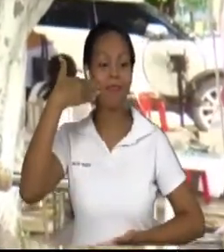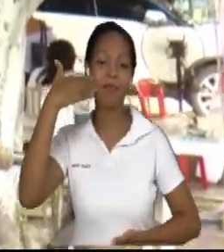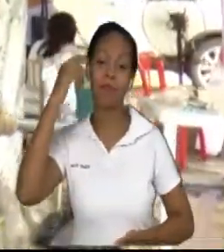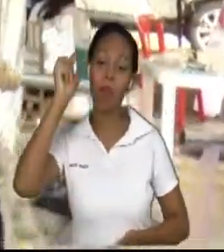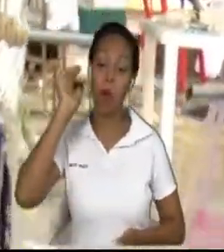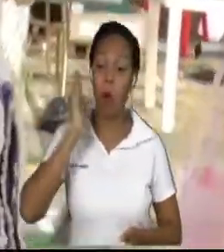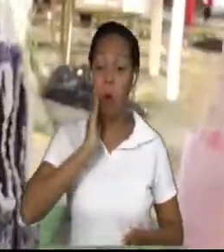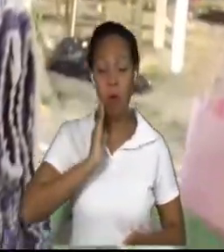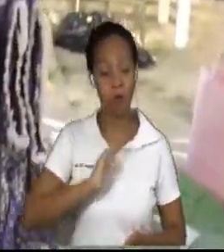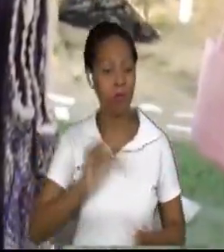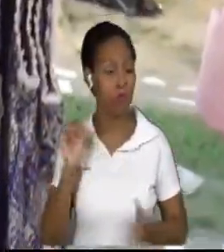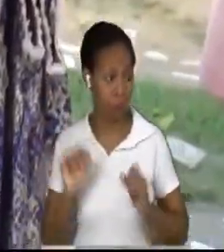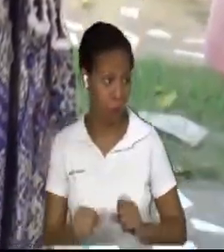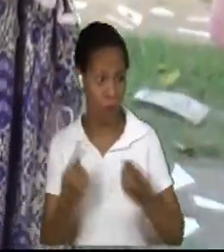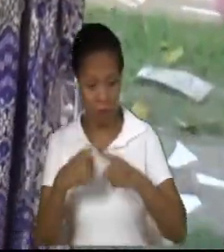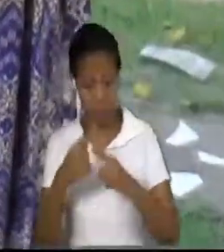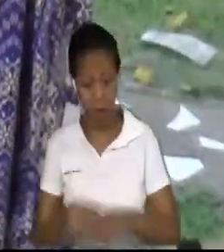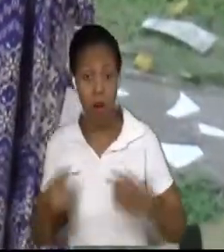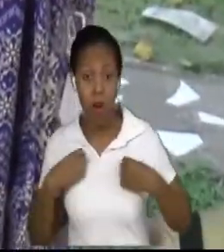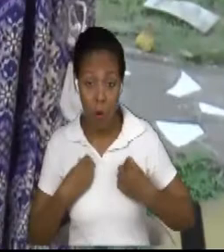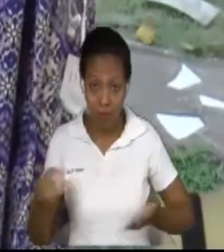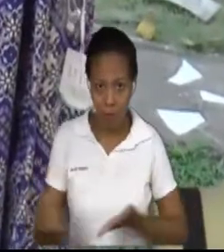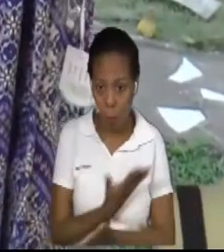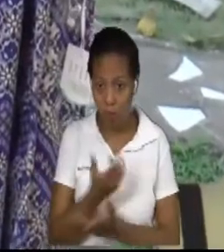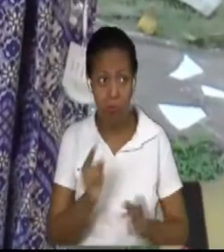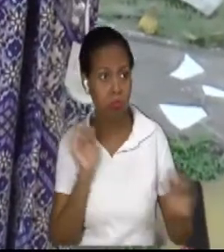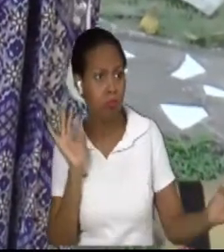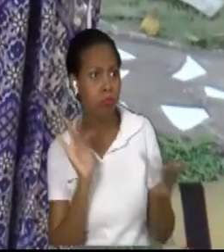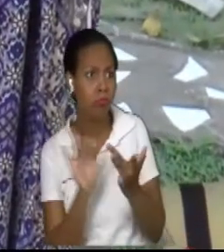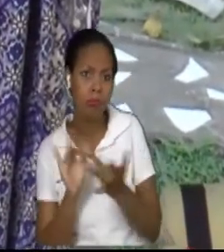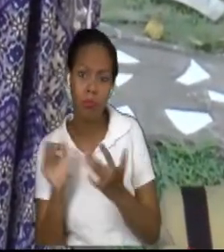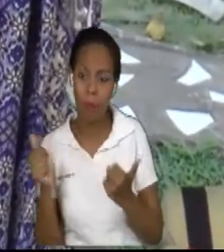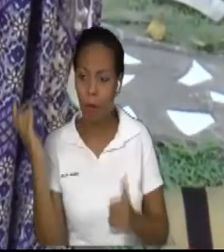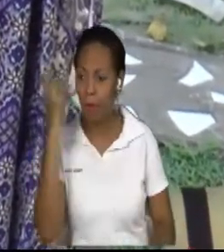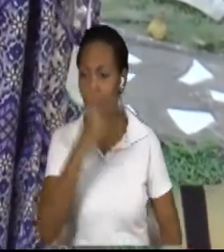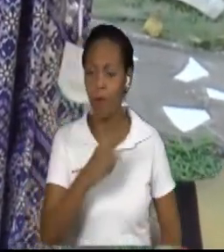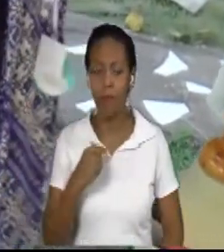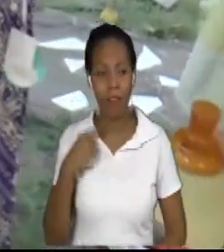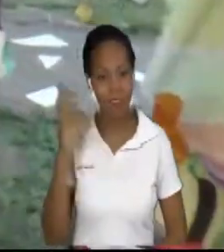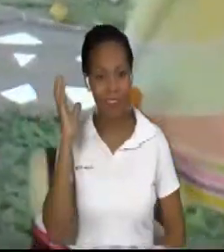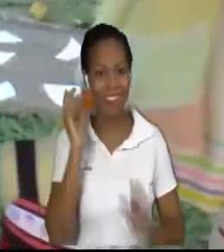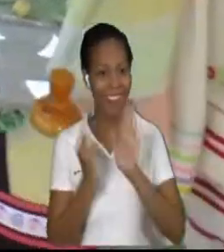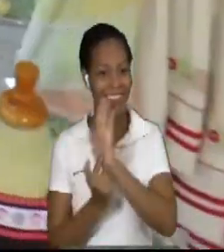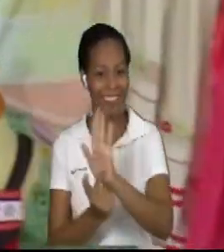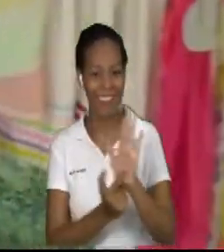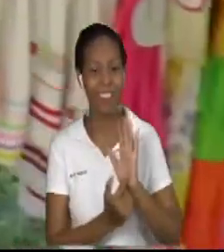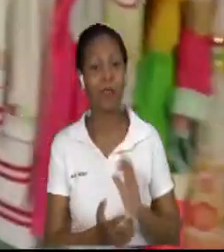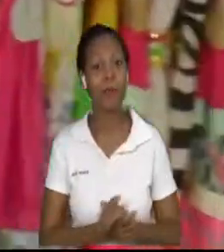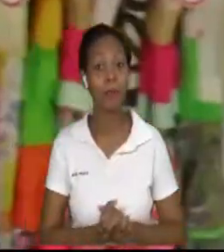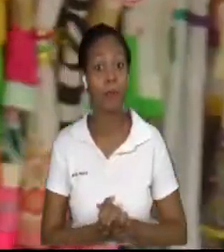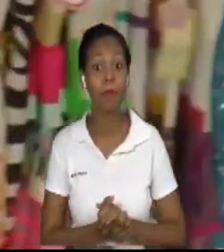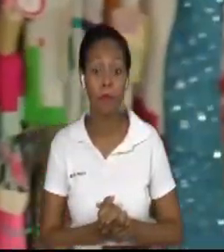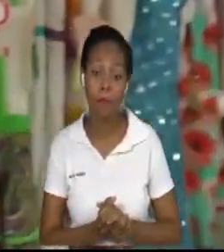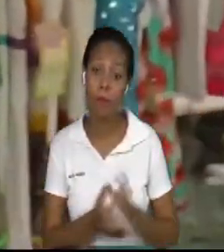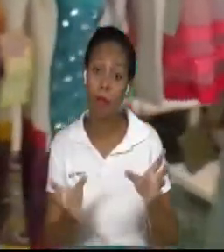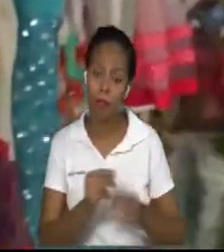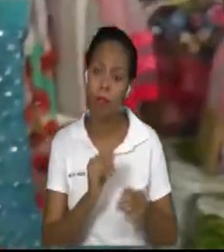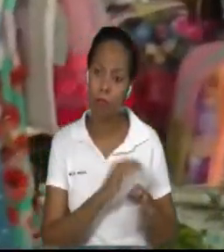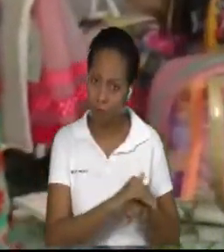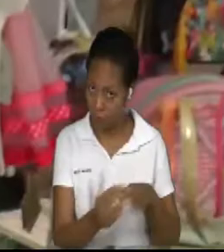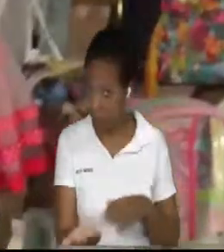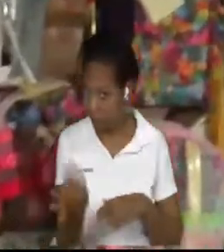la ropa de moda para que nuestras niñas se vean divinamente espectaculares. Invitemos a la gente en Barranca Bermeja para que nos